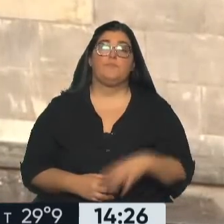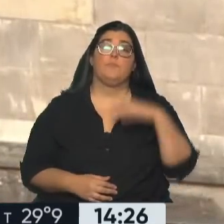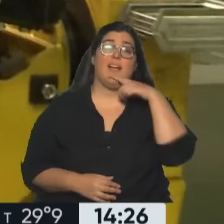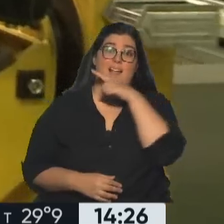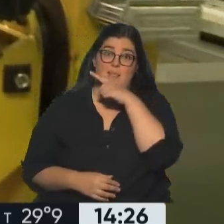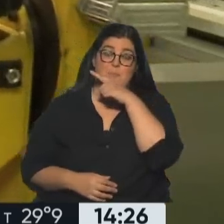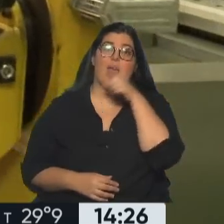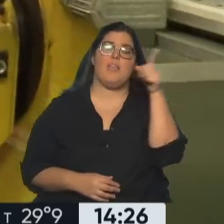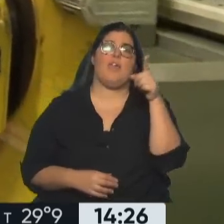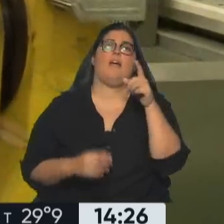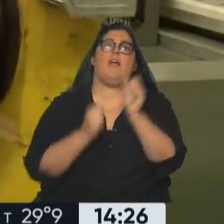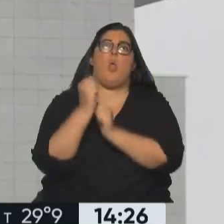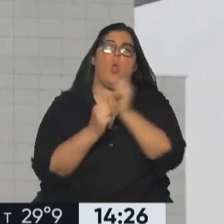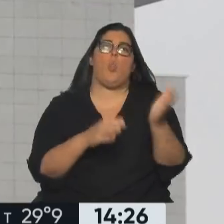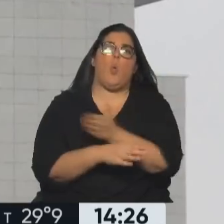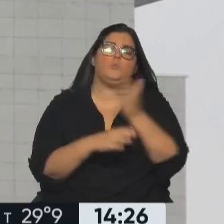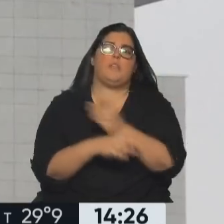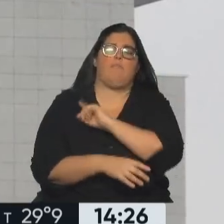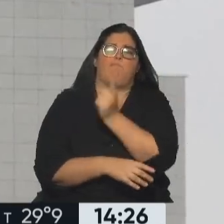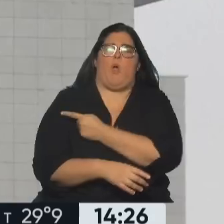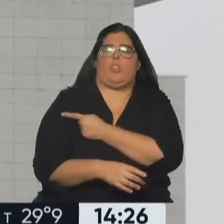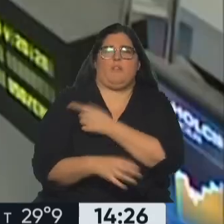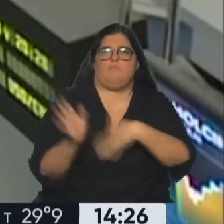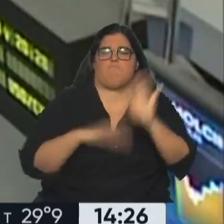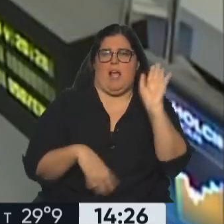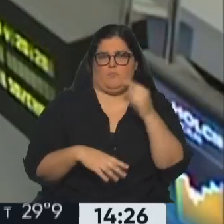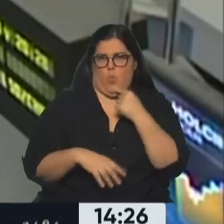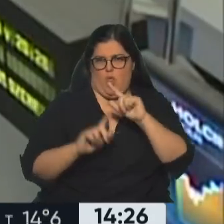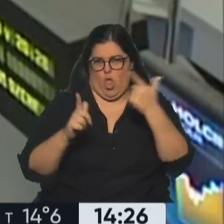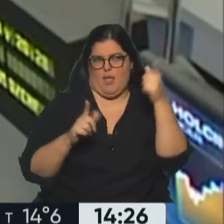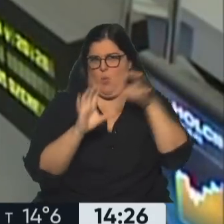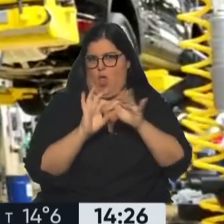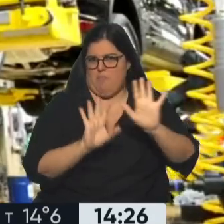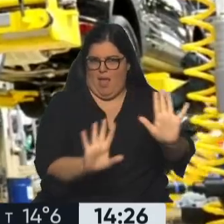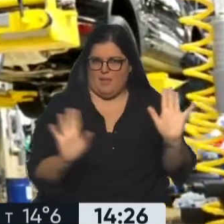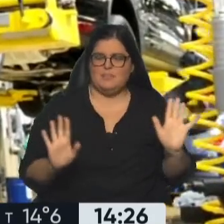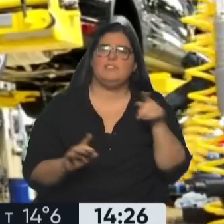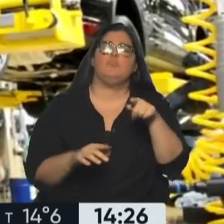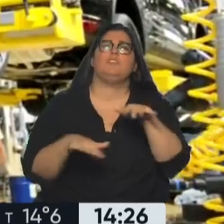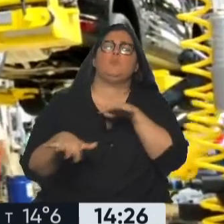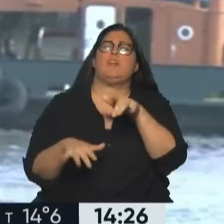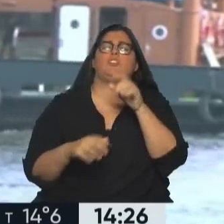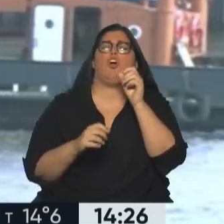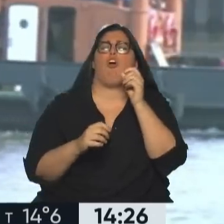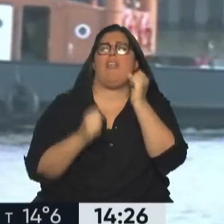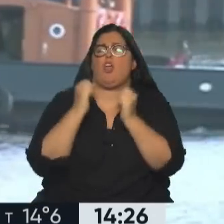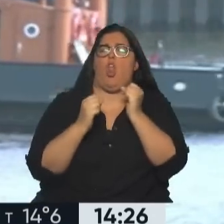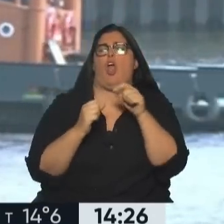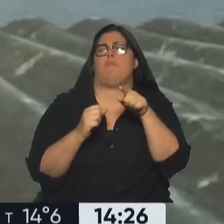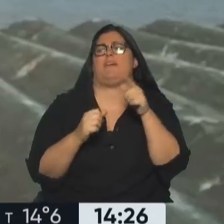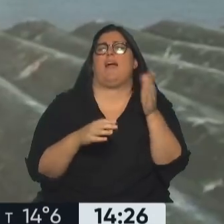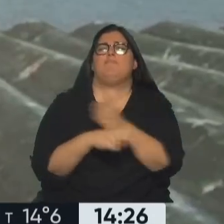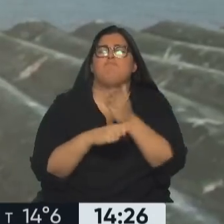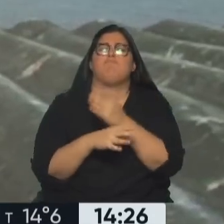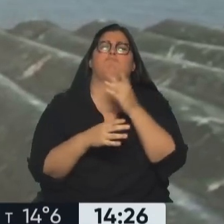Alemania, la potencia industrial y económica indiscutida de Europa, se encuentra frente a una crisis inédita que golpea su capacidad de producción y exportación